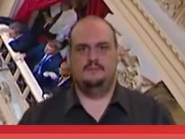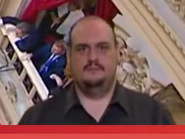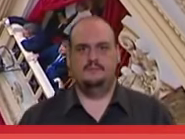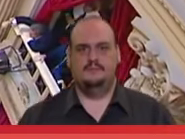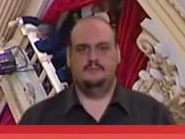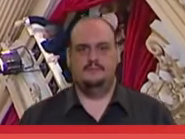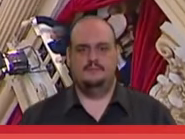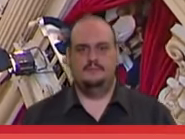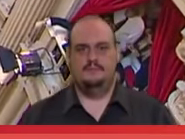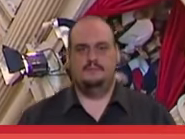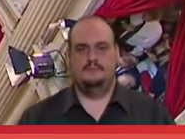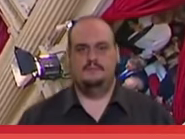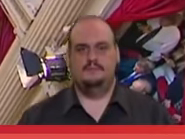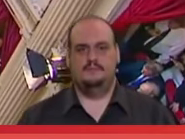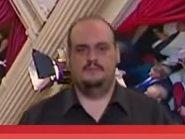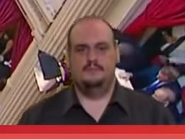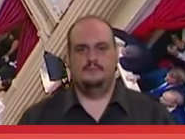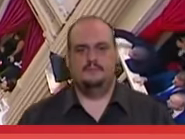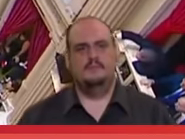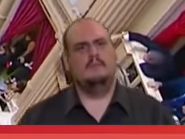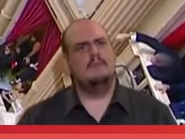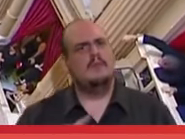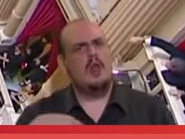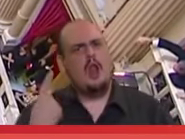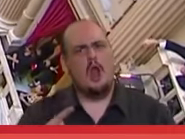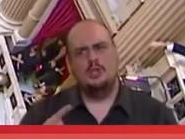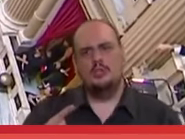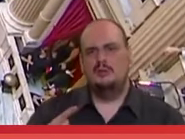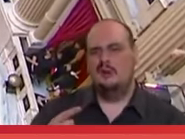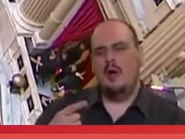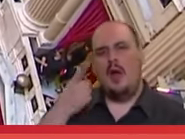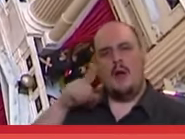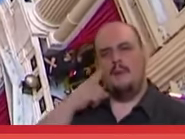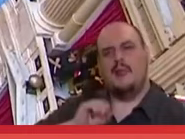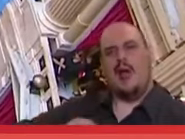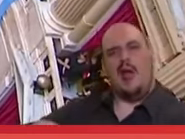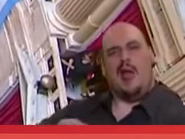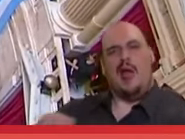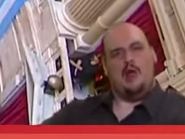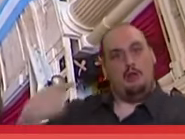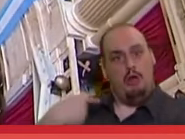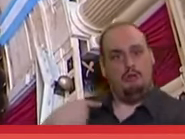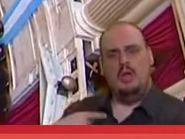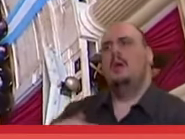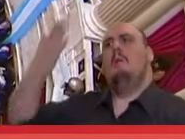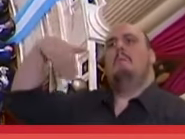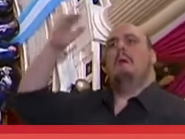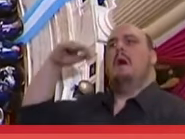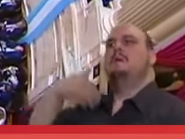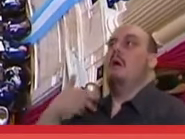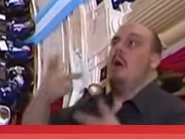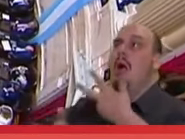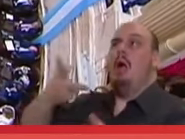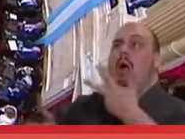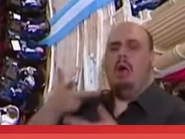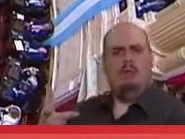momentos determinadas acciones a favor de la sociedad. O nos hablaban de abrir a Argentina al mundo para